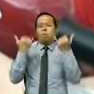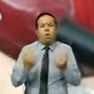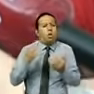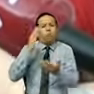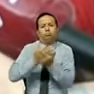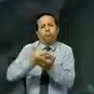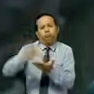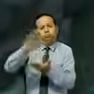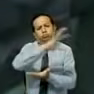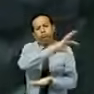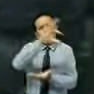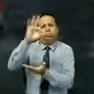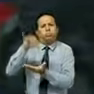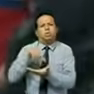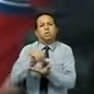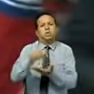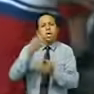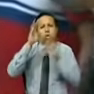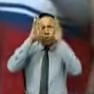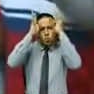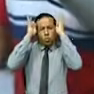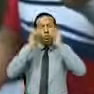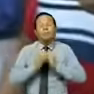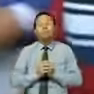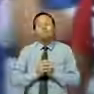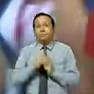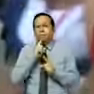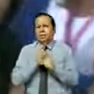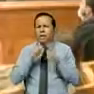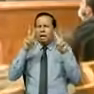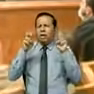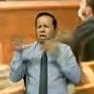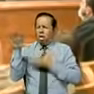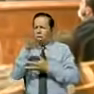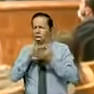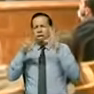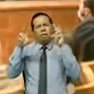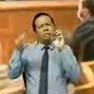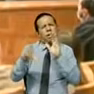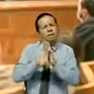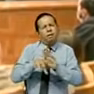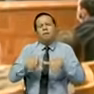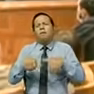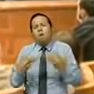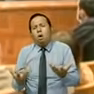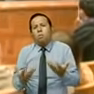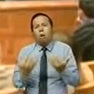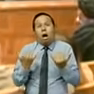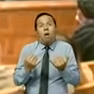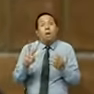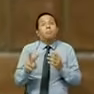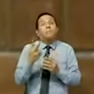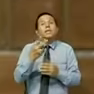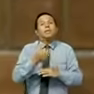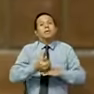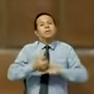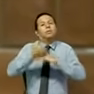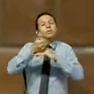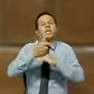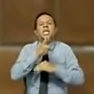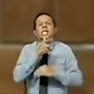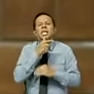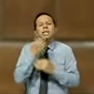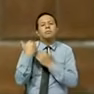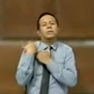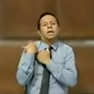alcalde Jorge Yunda. En este cruce de criterios legales, lo que queda por definir aún es quién terminará por ocupar la vicealcaldía. Según Yunda, eso